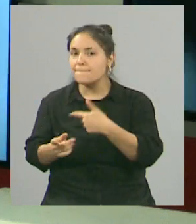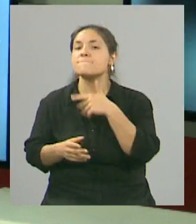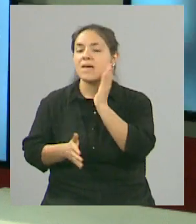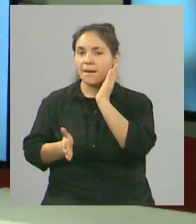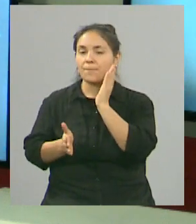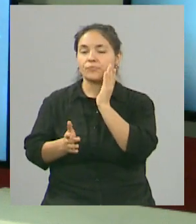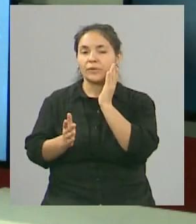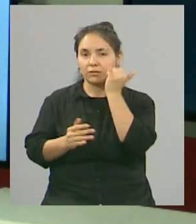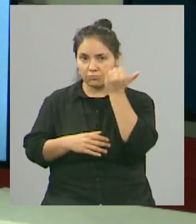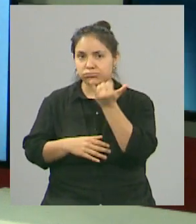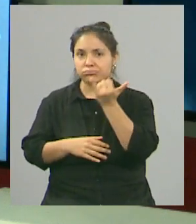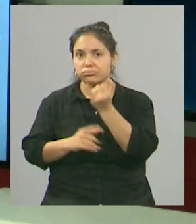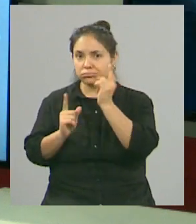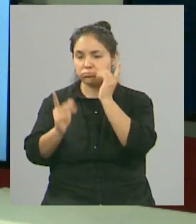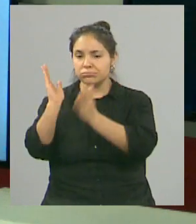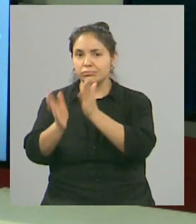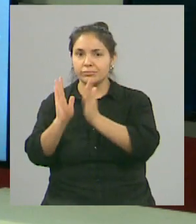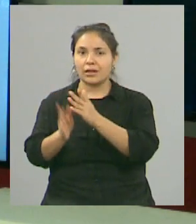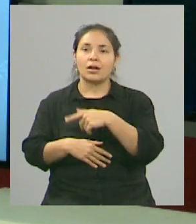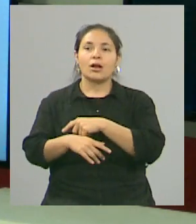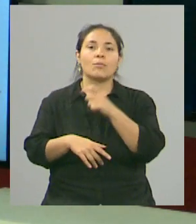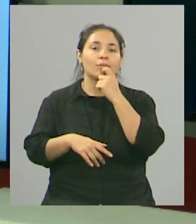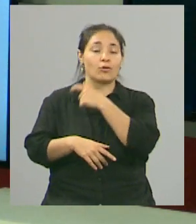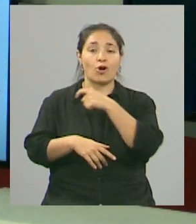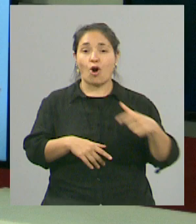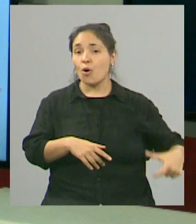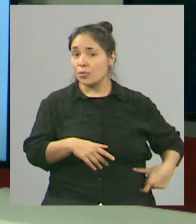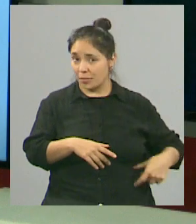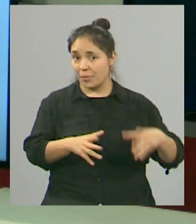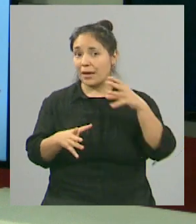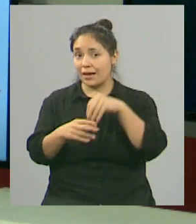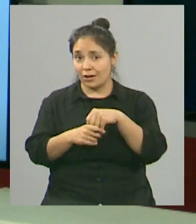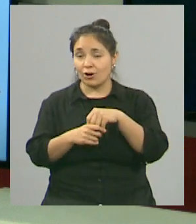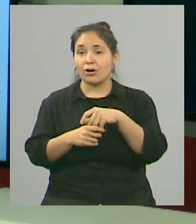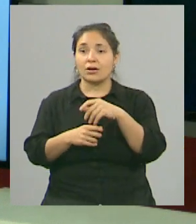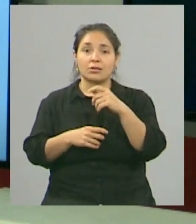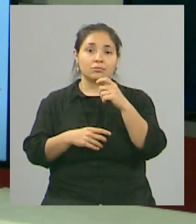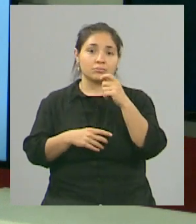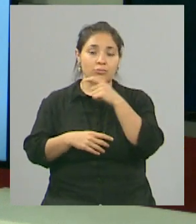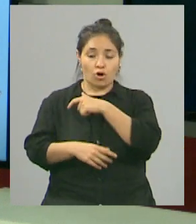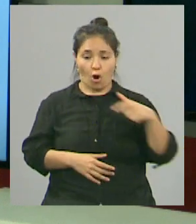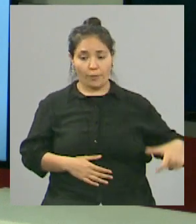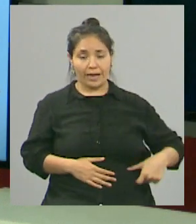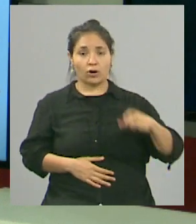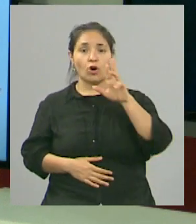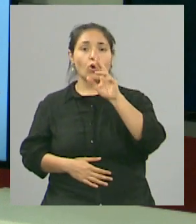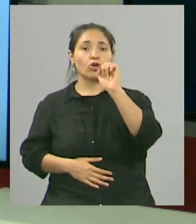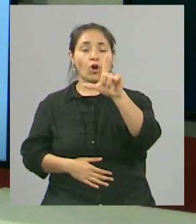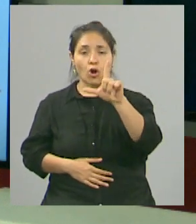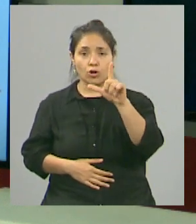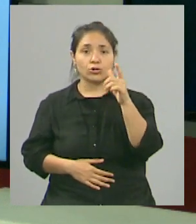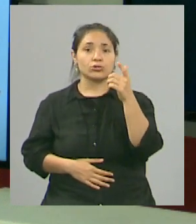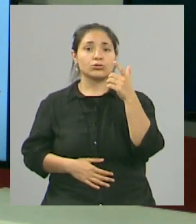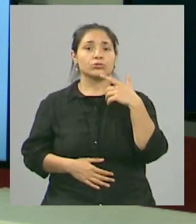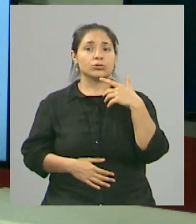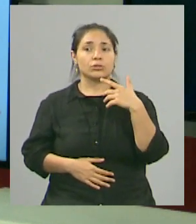también la pregunta es el Estado, ¿no? En este caso, ¿cuál es el rol que está, que debe